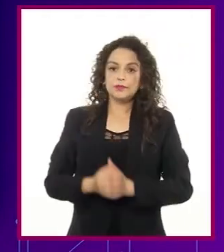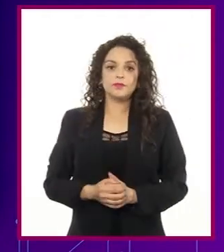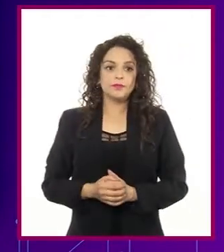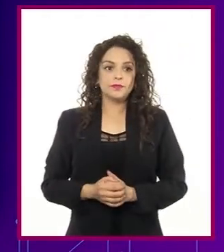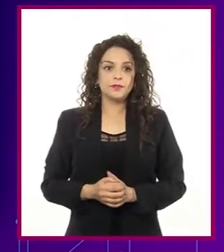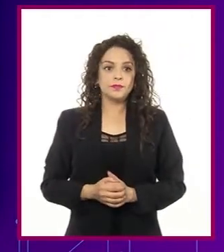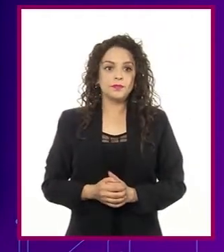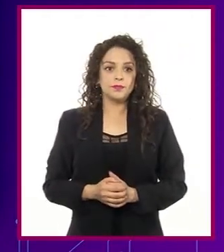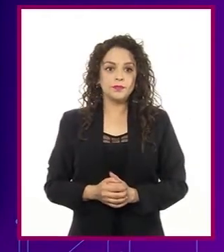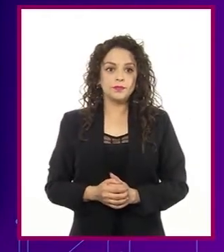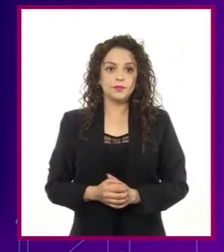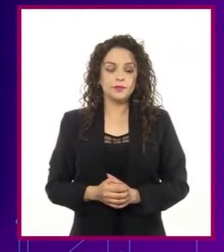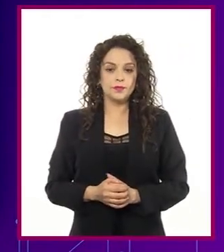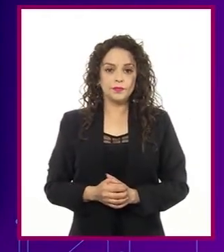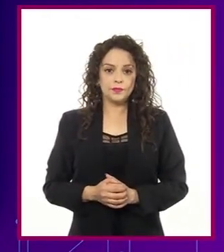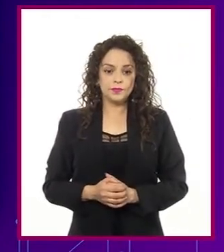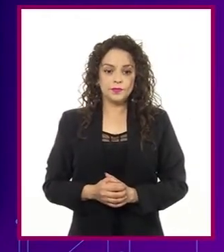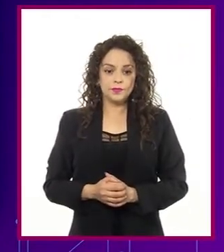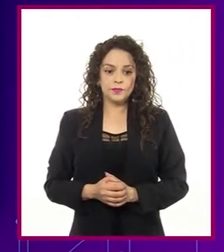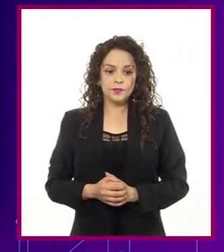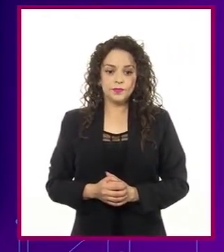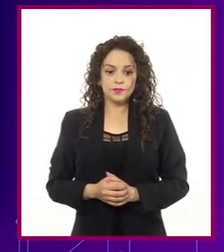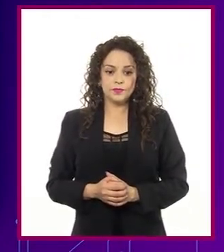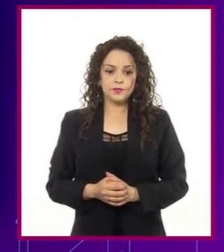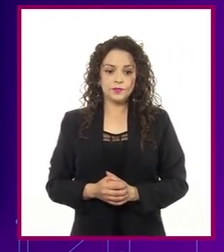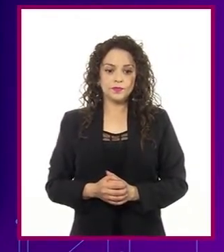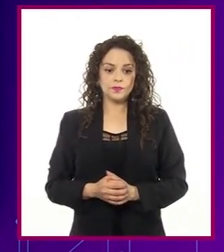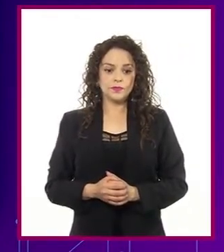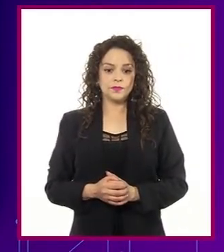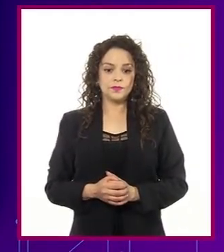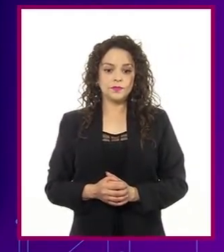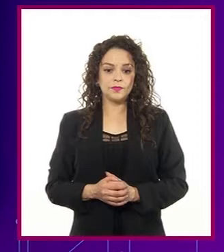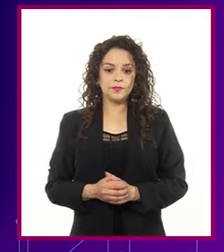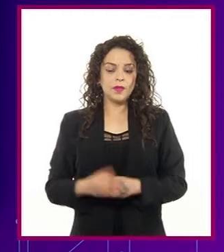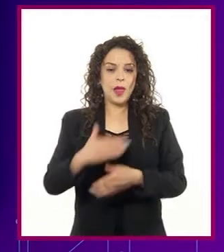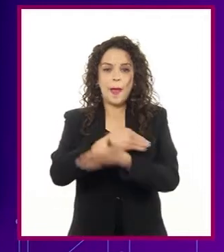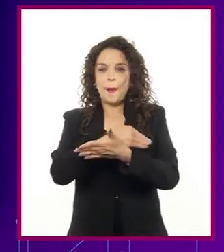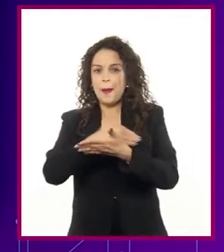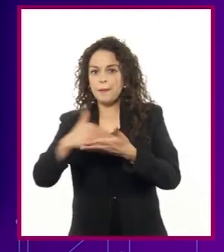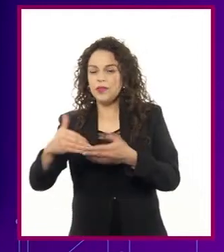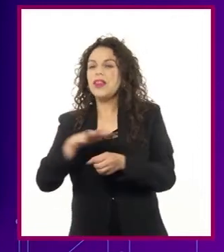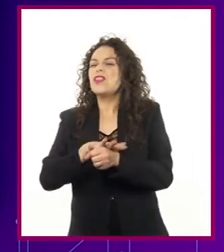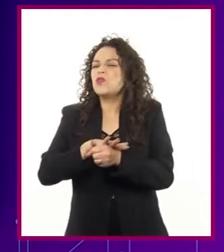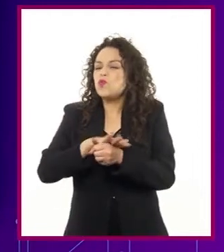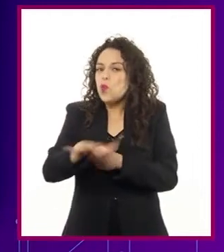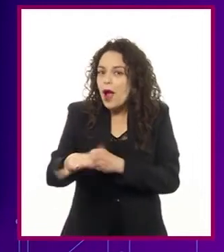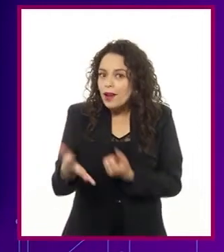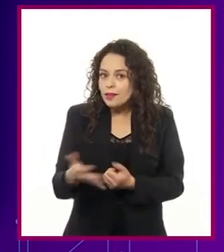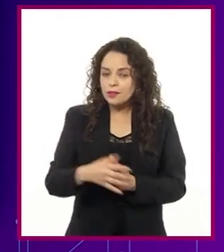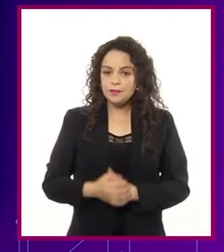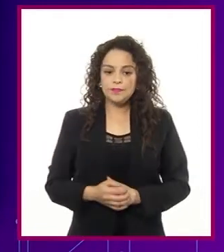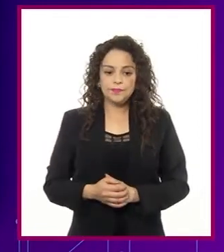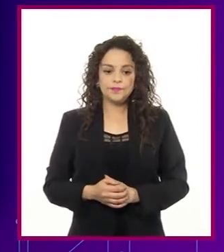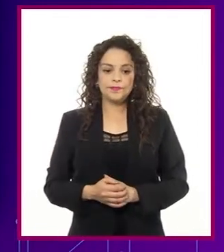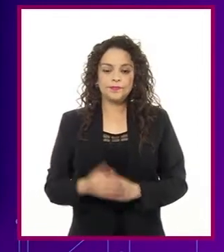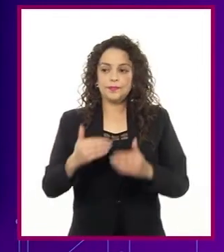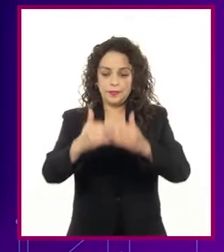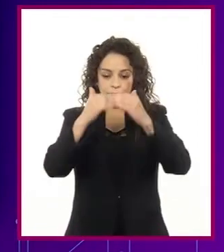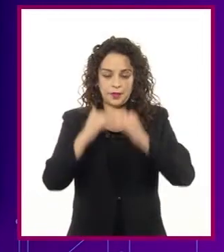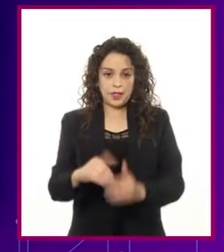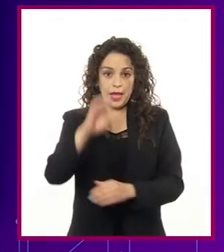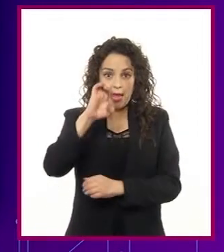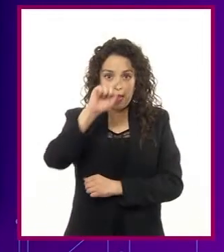mayor o de mayor a menor, ¿cuál quedará justo a la mitad de los datos? Inciso E. Si